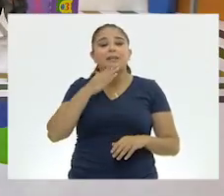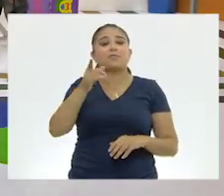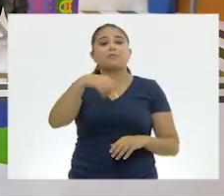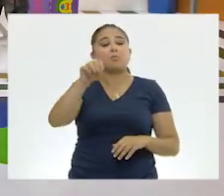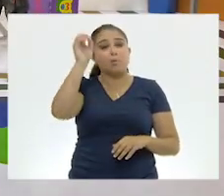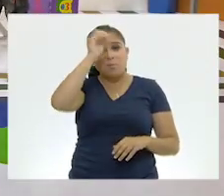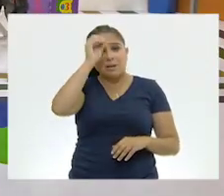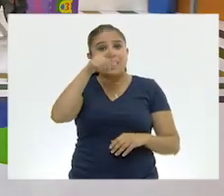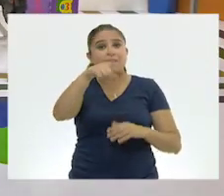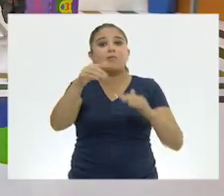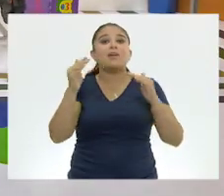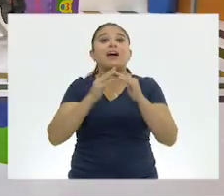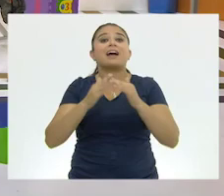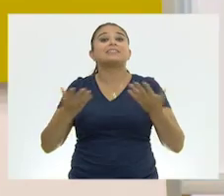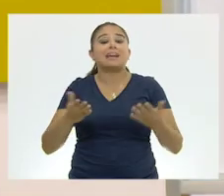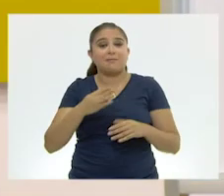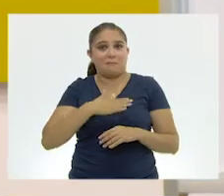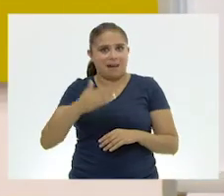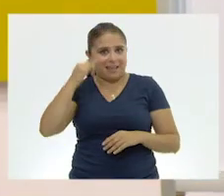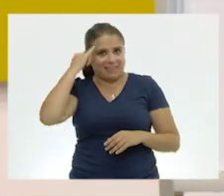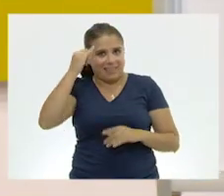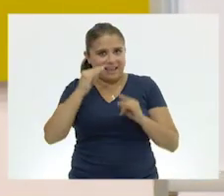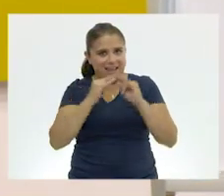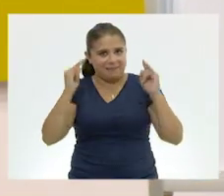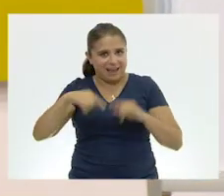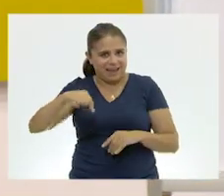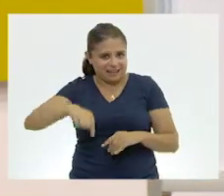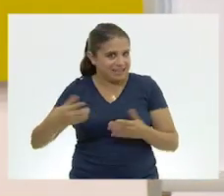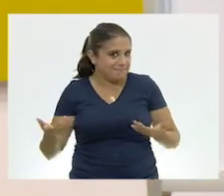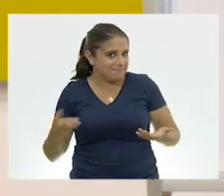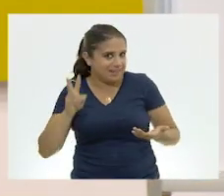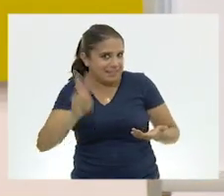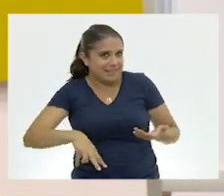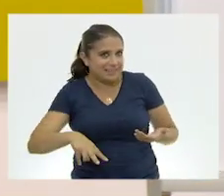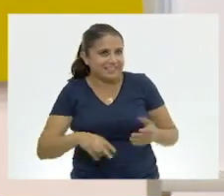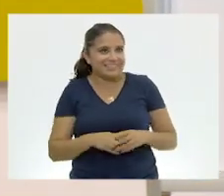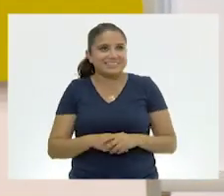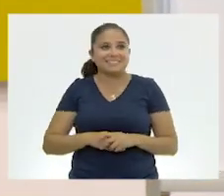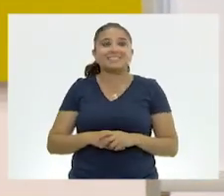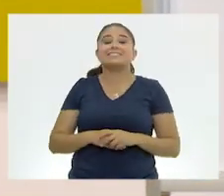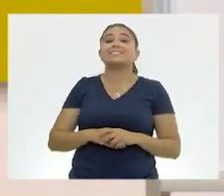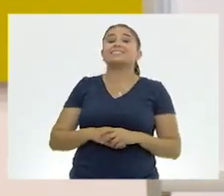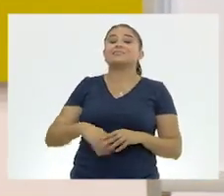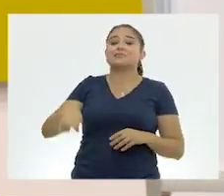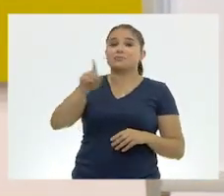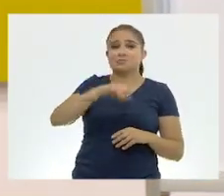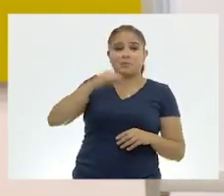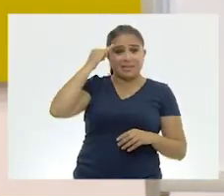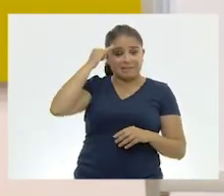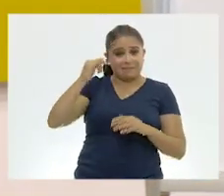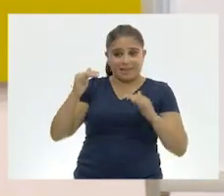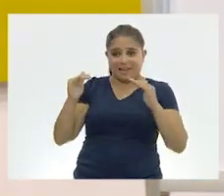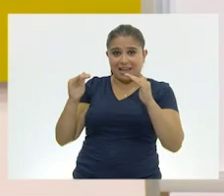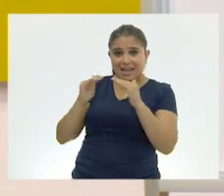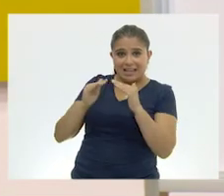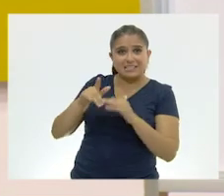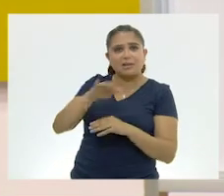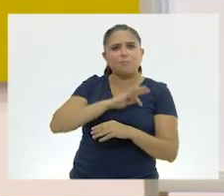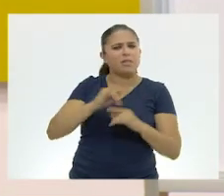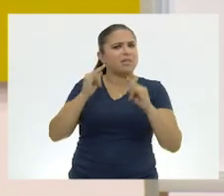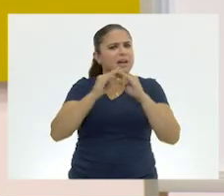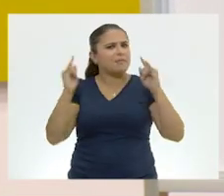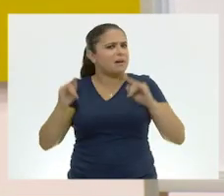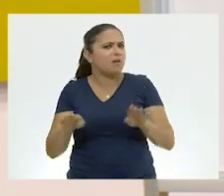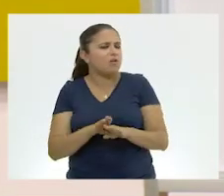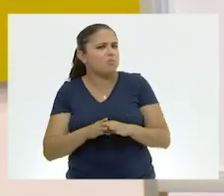opinan? Allá en casa, es una buena idea acampar aquí, ¿verdad? ¿Cómo se imaginan allá en casa que podrían